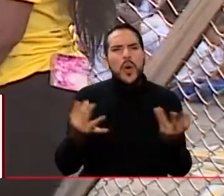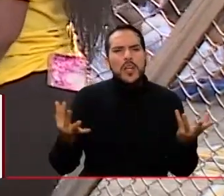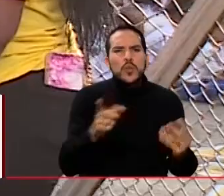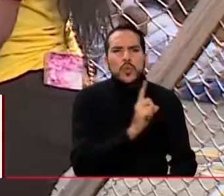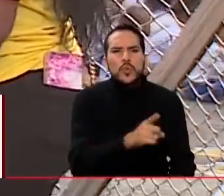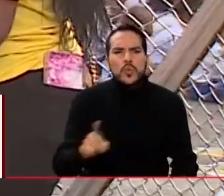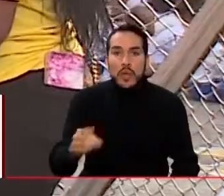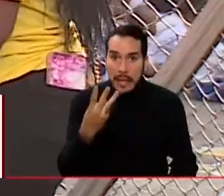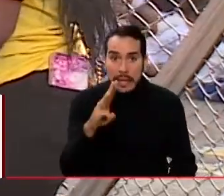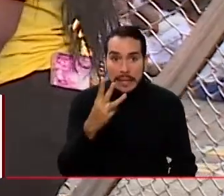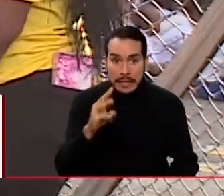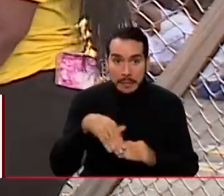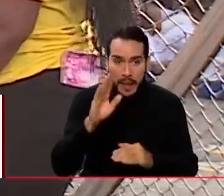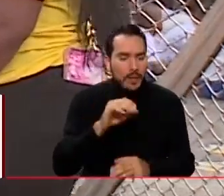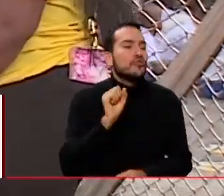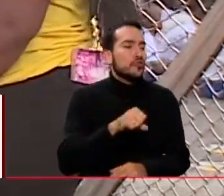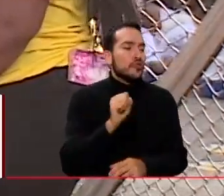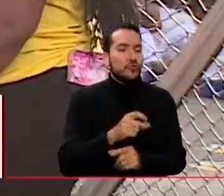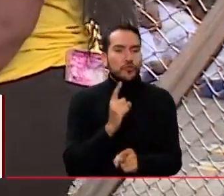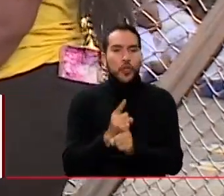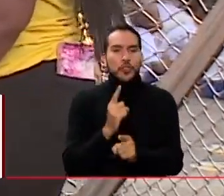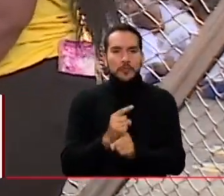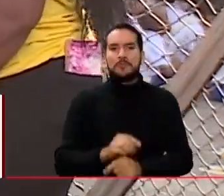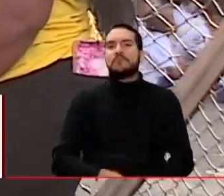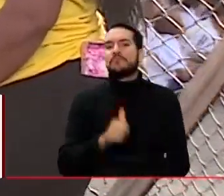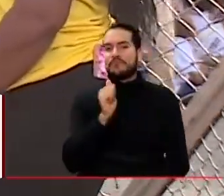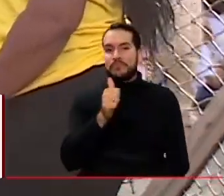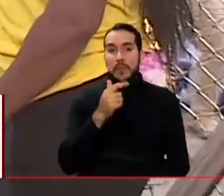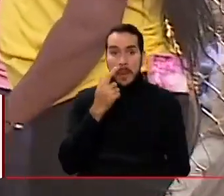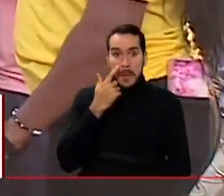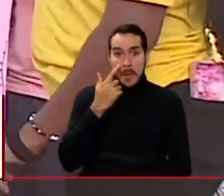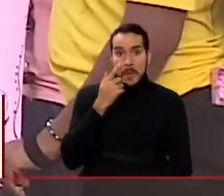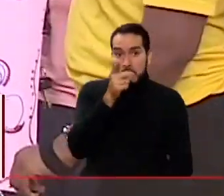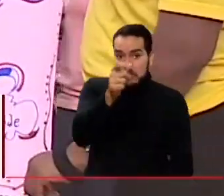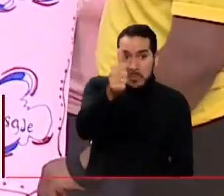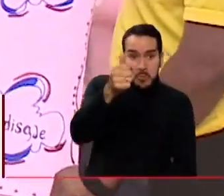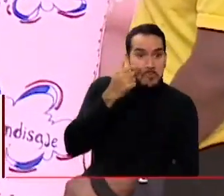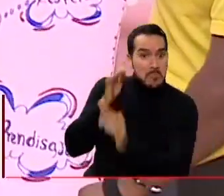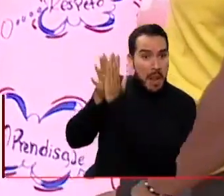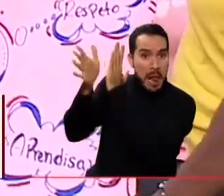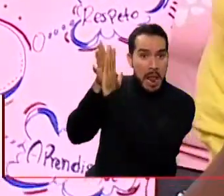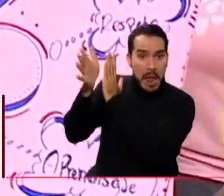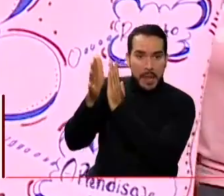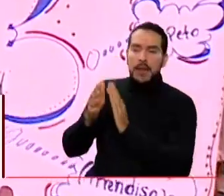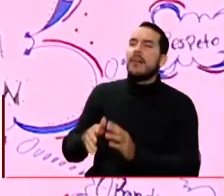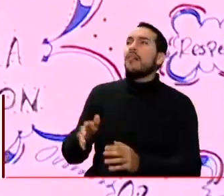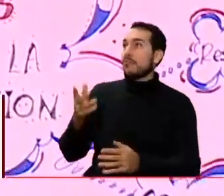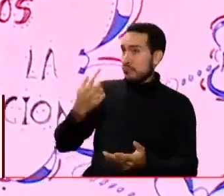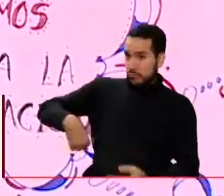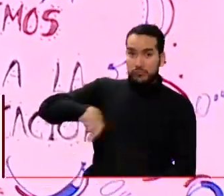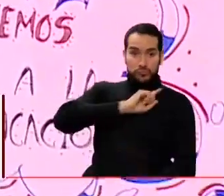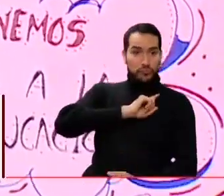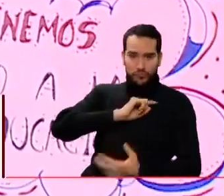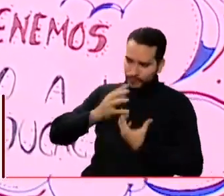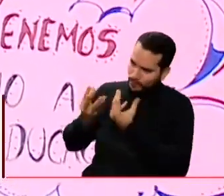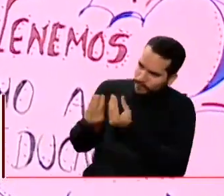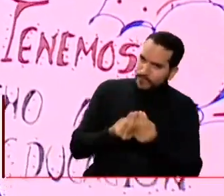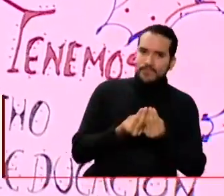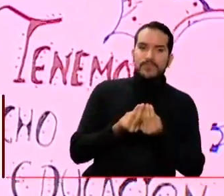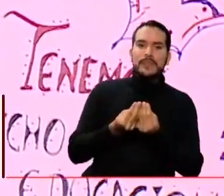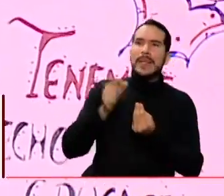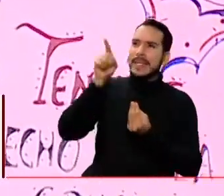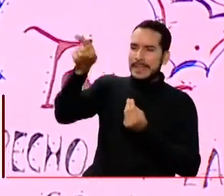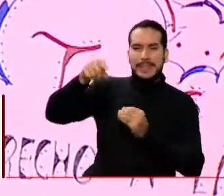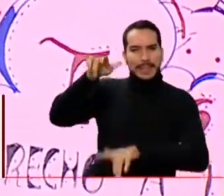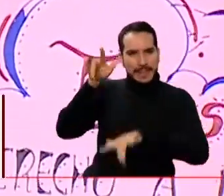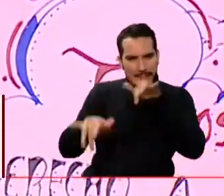la Secretaría de Educación, a los entes. Entonces, por favor, estamos aquí para que la Secretaría de Educación se ponga la